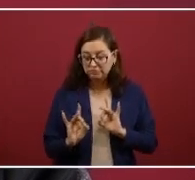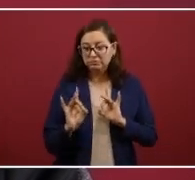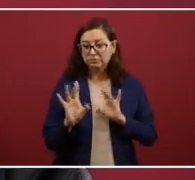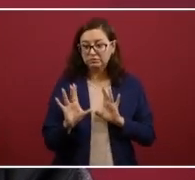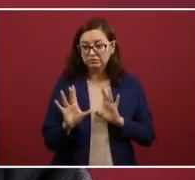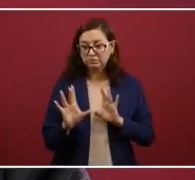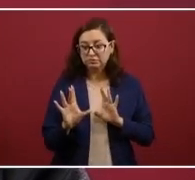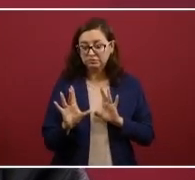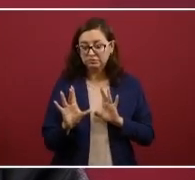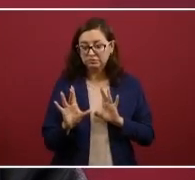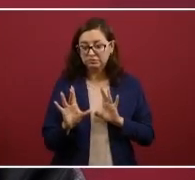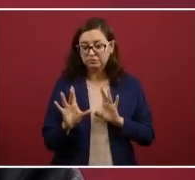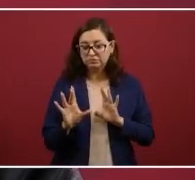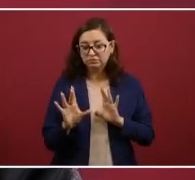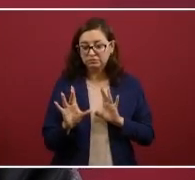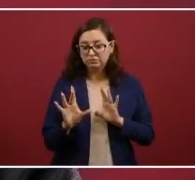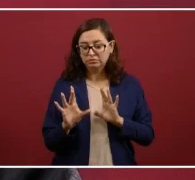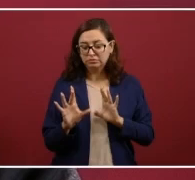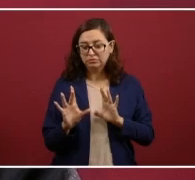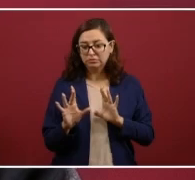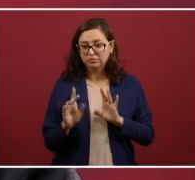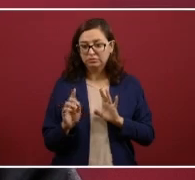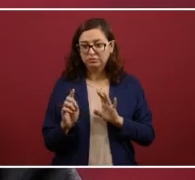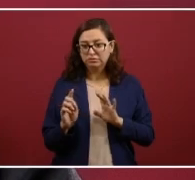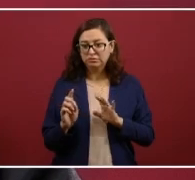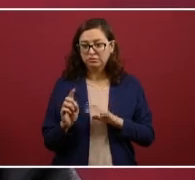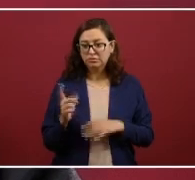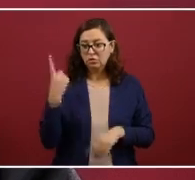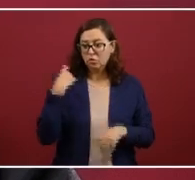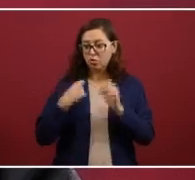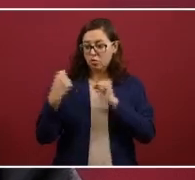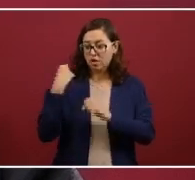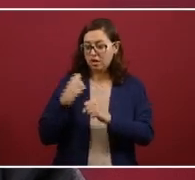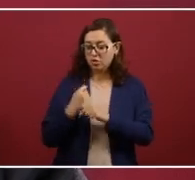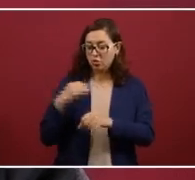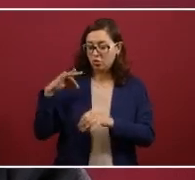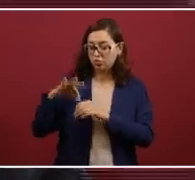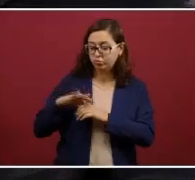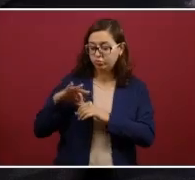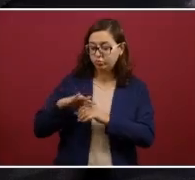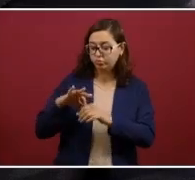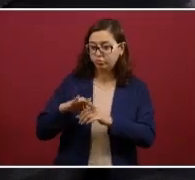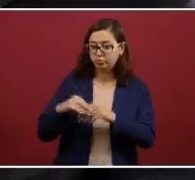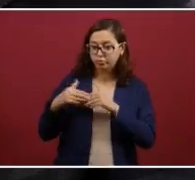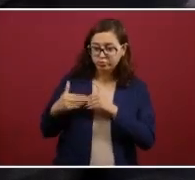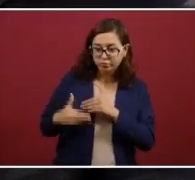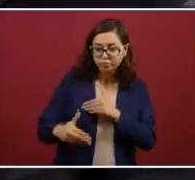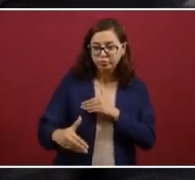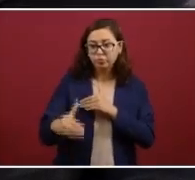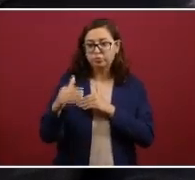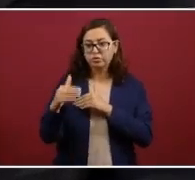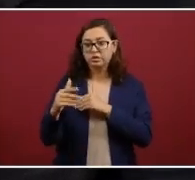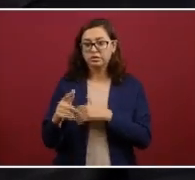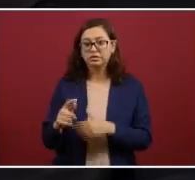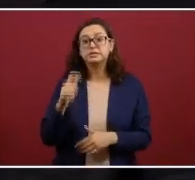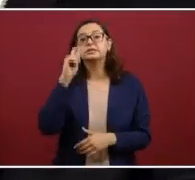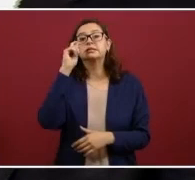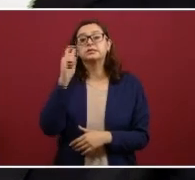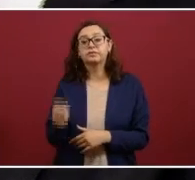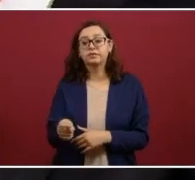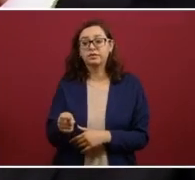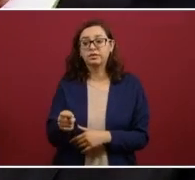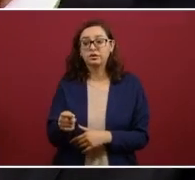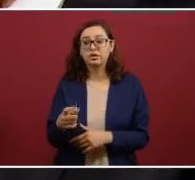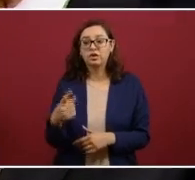a partir de las elecciones del año pasado fue la consumación de